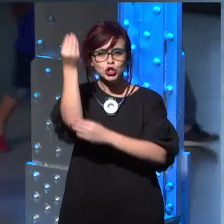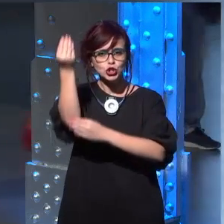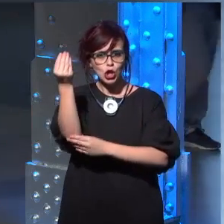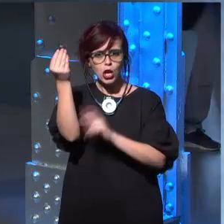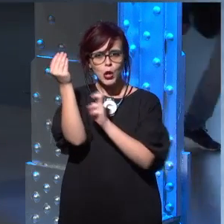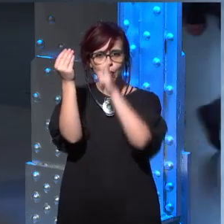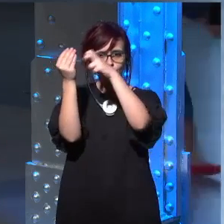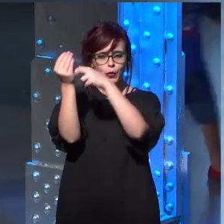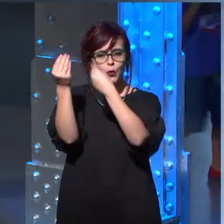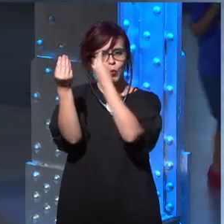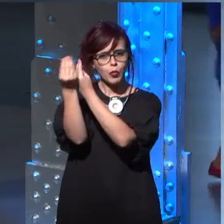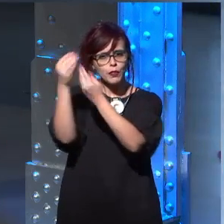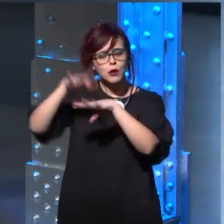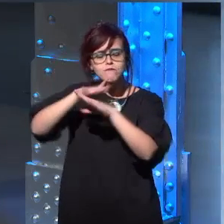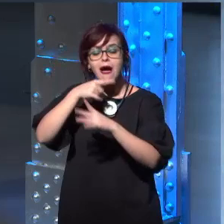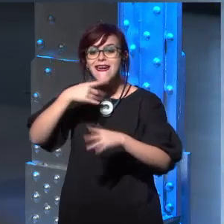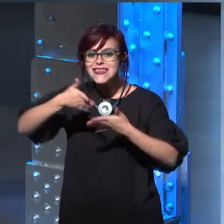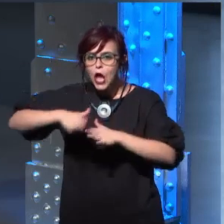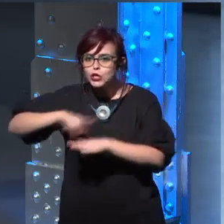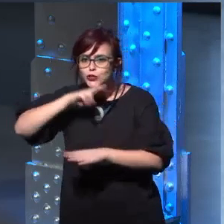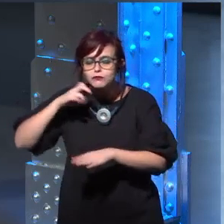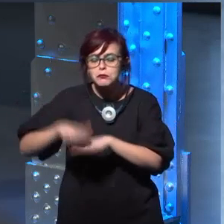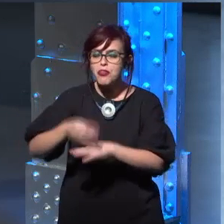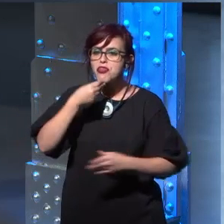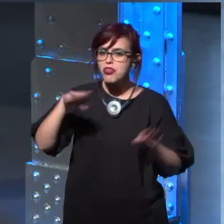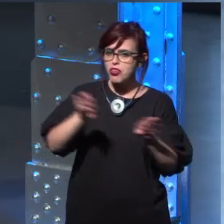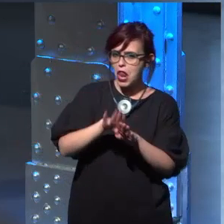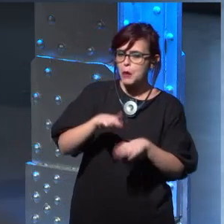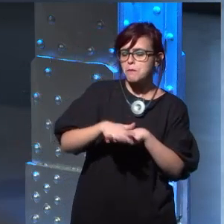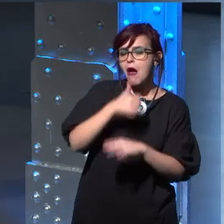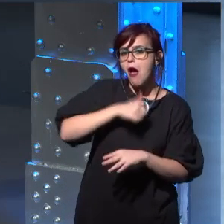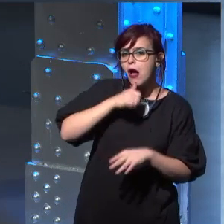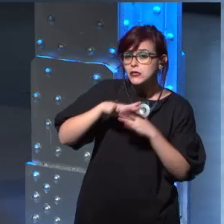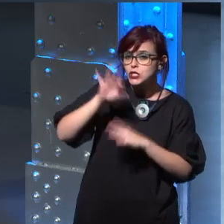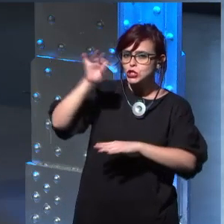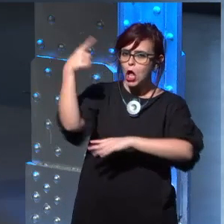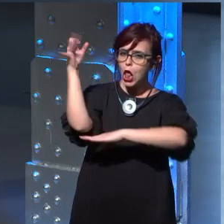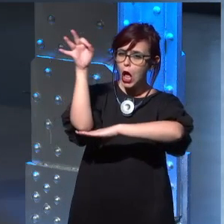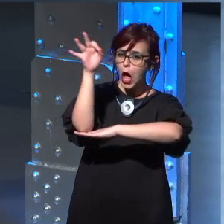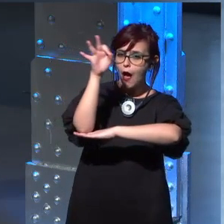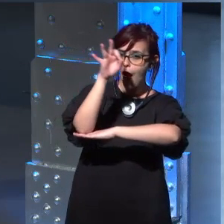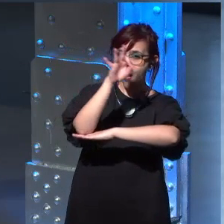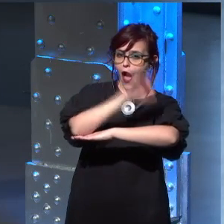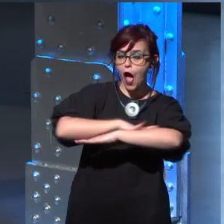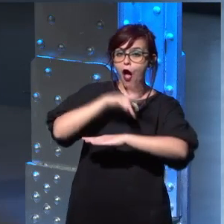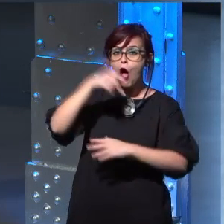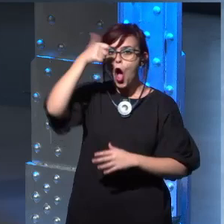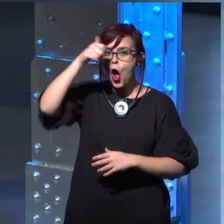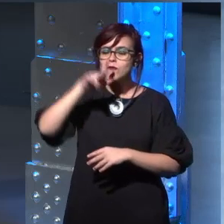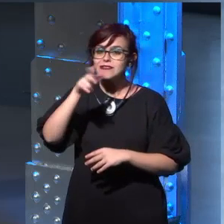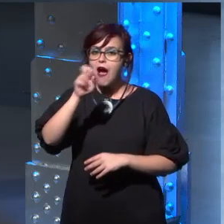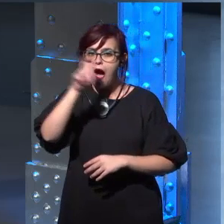casa, para cenar con los hijos que le quedaban. Cuando el último rayo de sol se desvaneció, los hombres de Harren el Negro